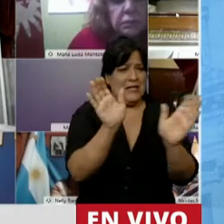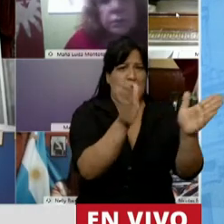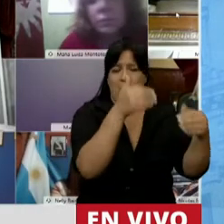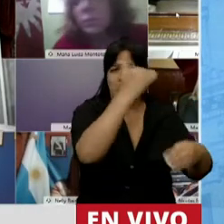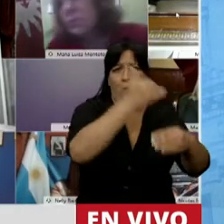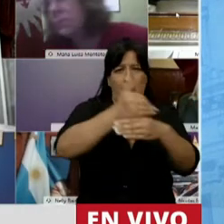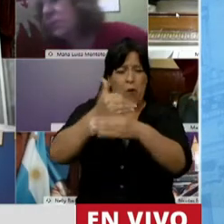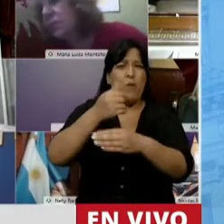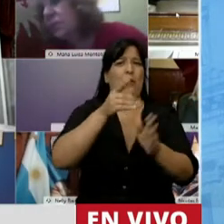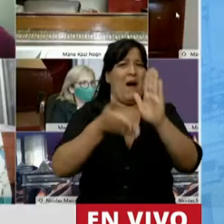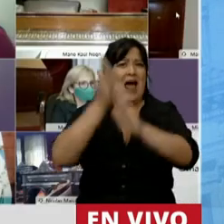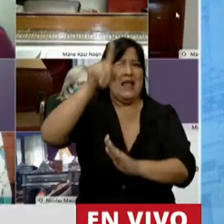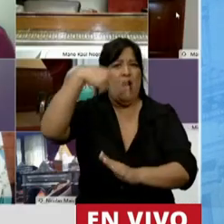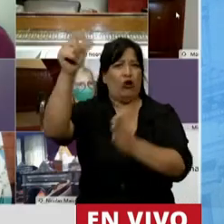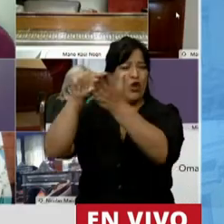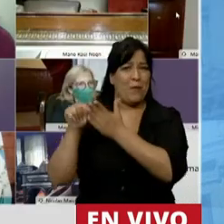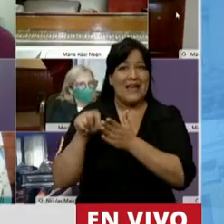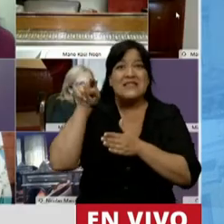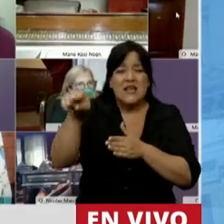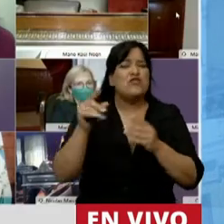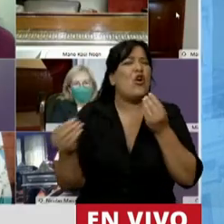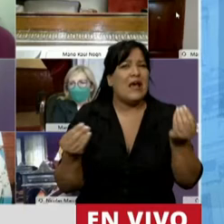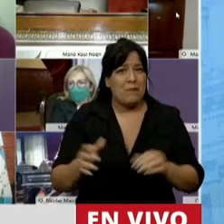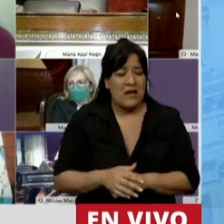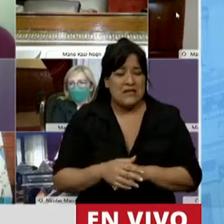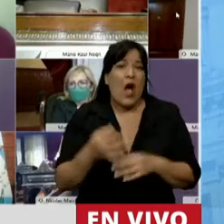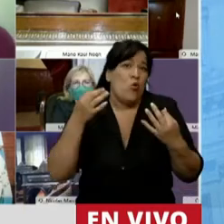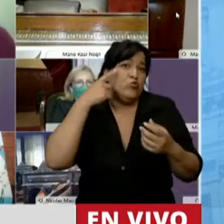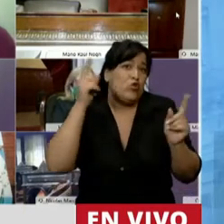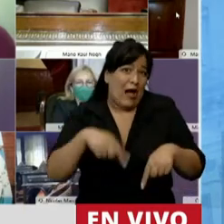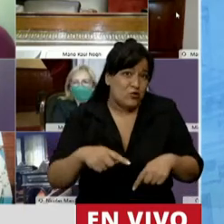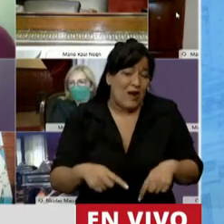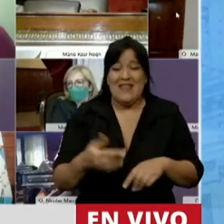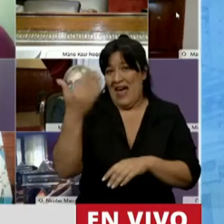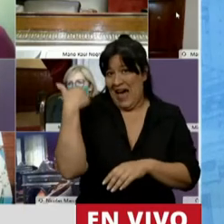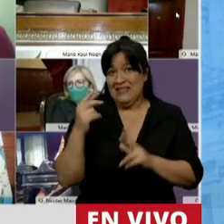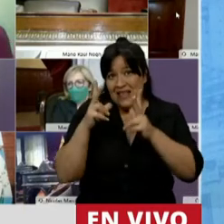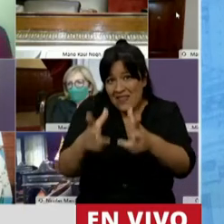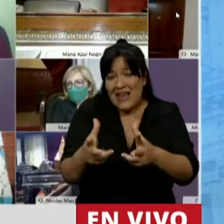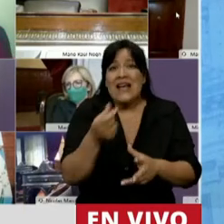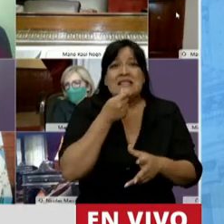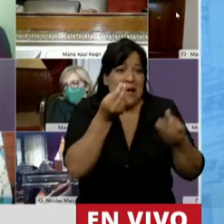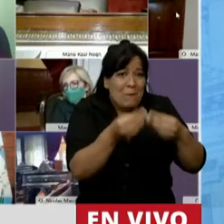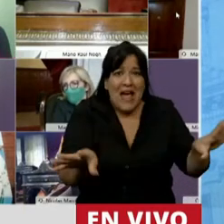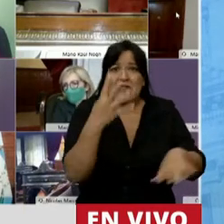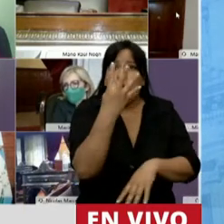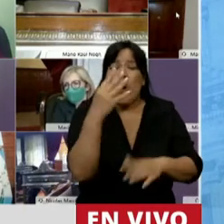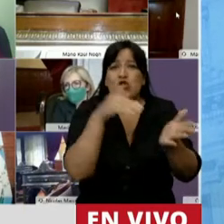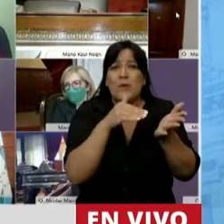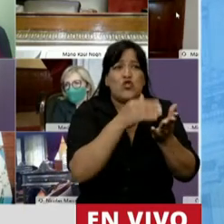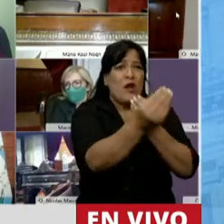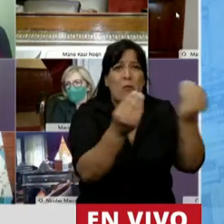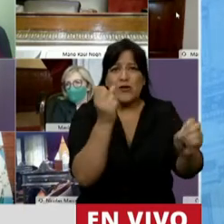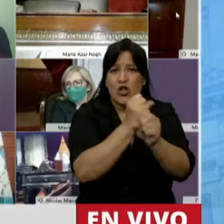de la Argentina. Y esto tiene su correlato en que, casualmente, lo que decía anteriormente, si se perdieron 4 millones de puestos